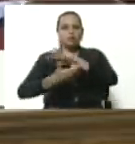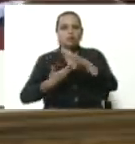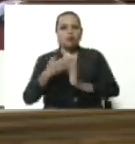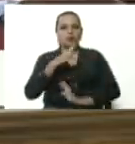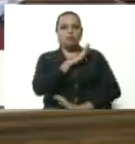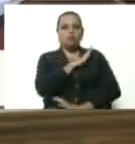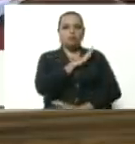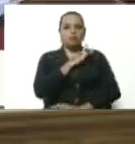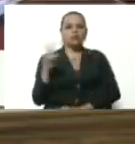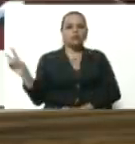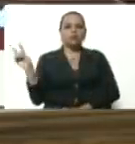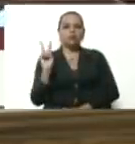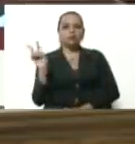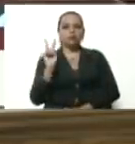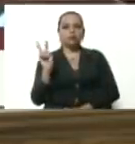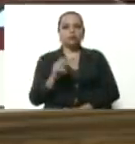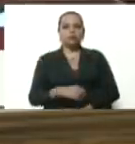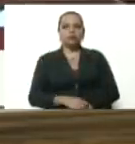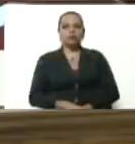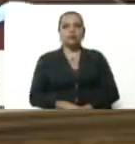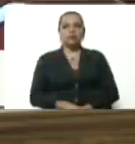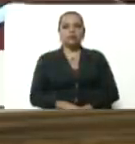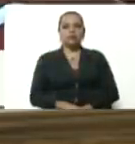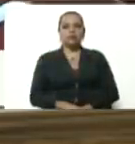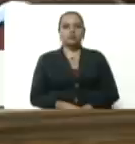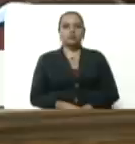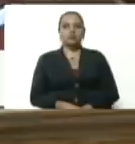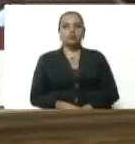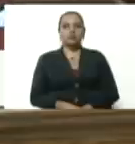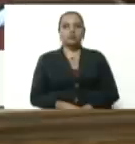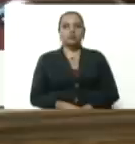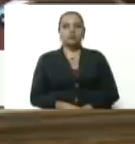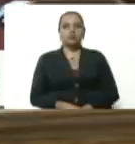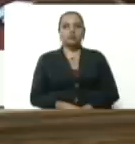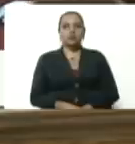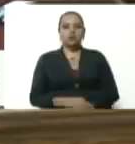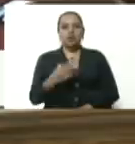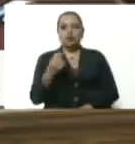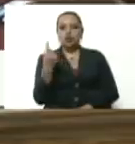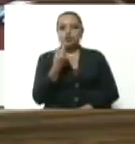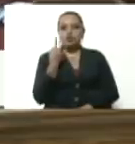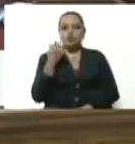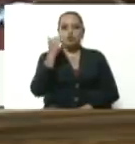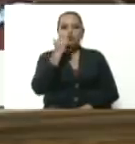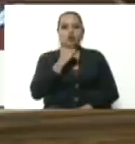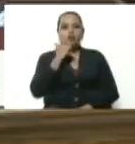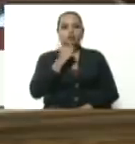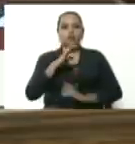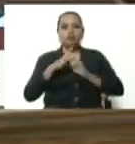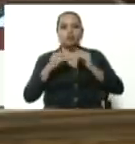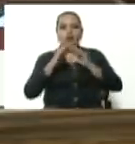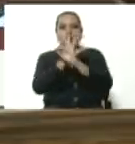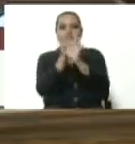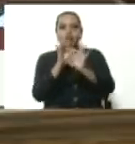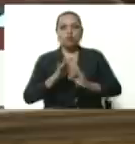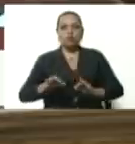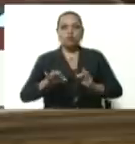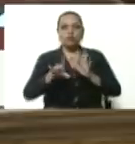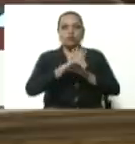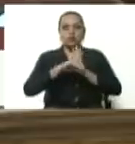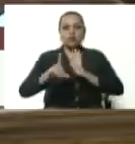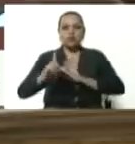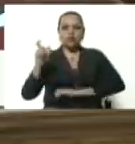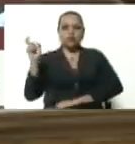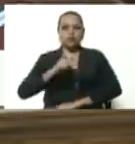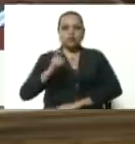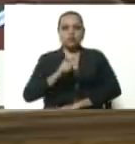de la República Bolivariana de Venezuela no solo resulta violatoria de toda forma jurídica